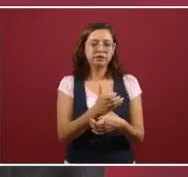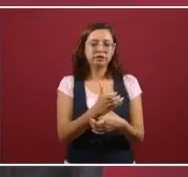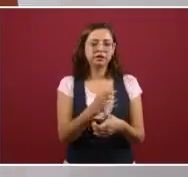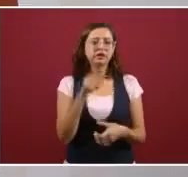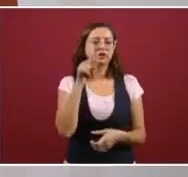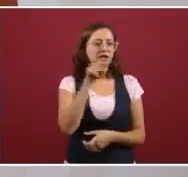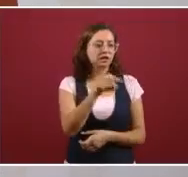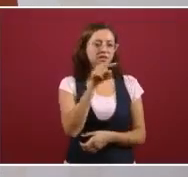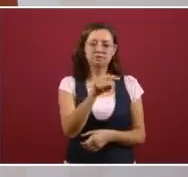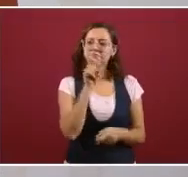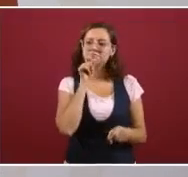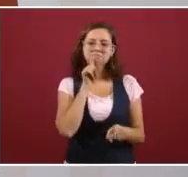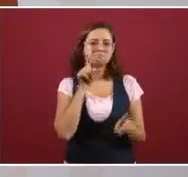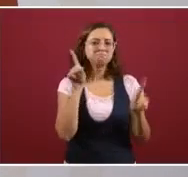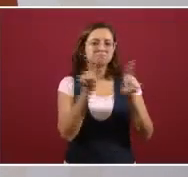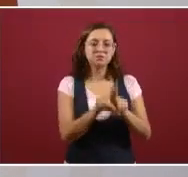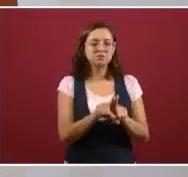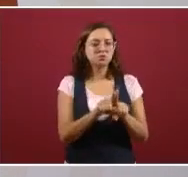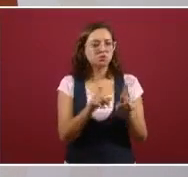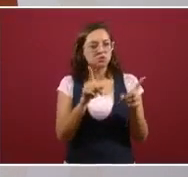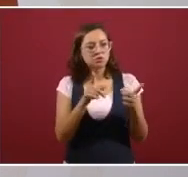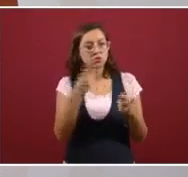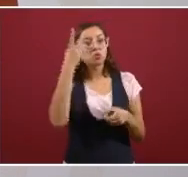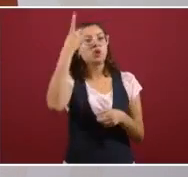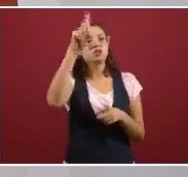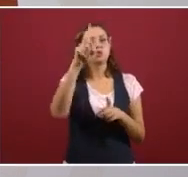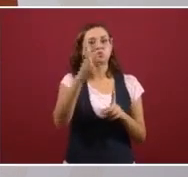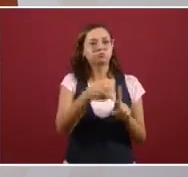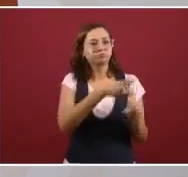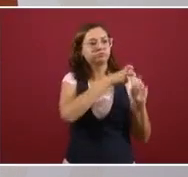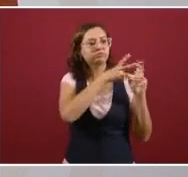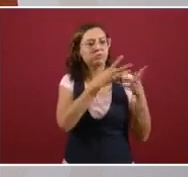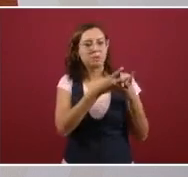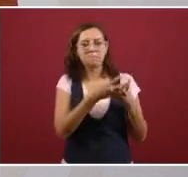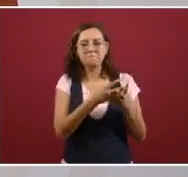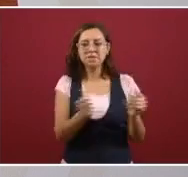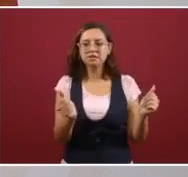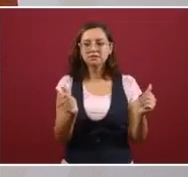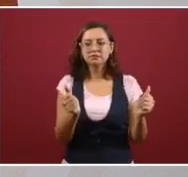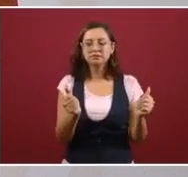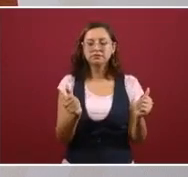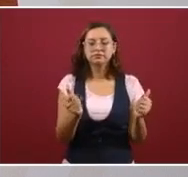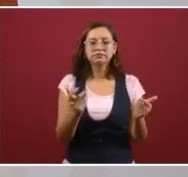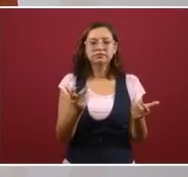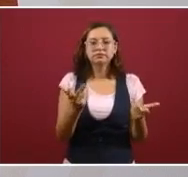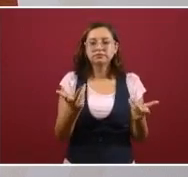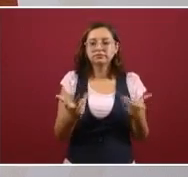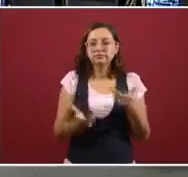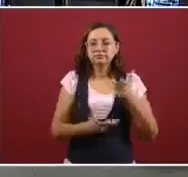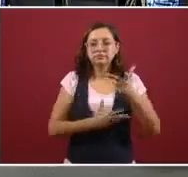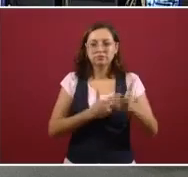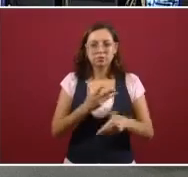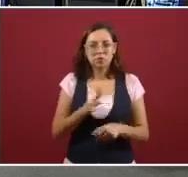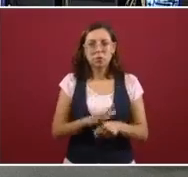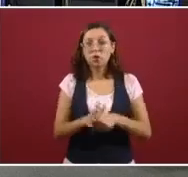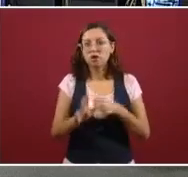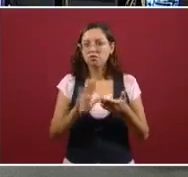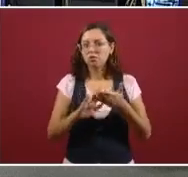está también desaparecido, pero no se sabe la causa,